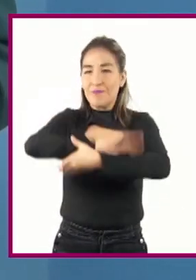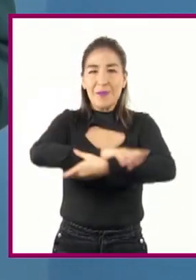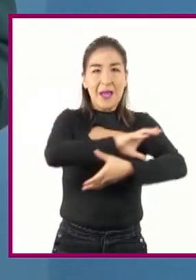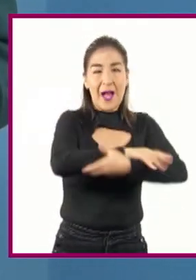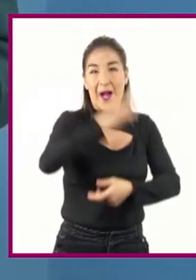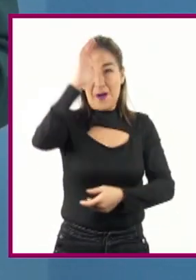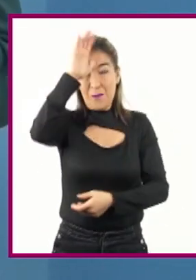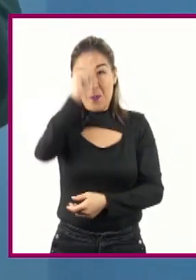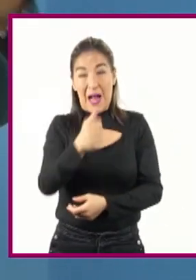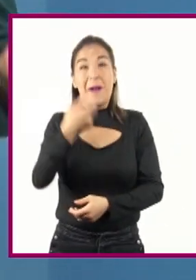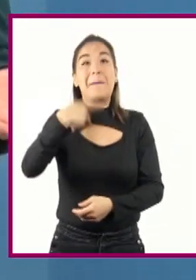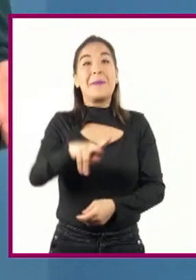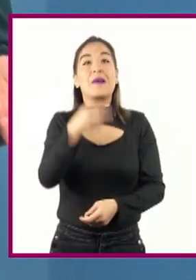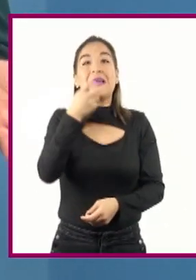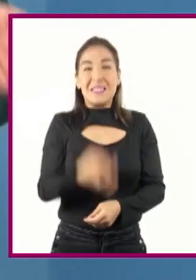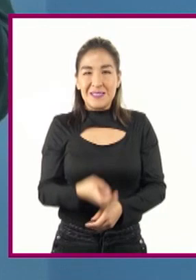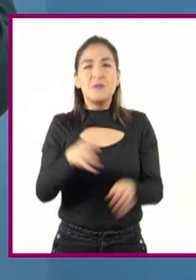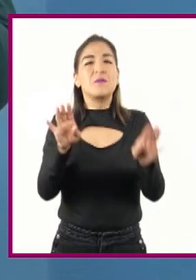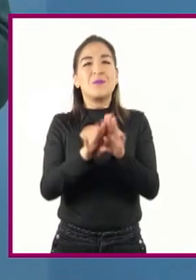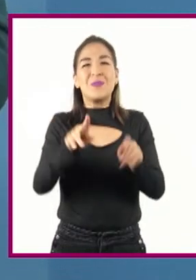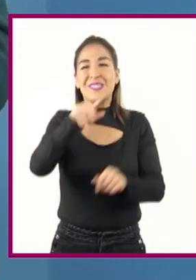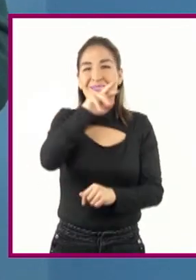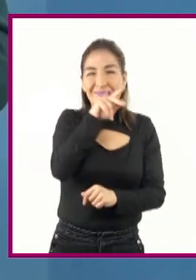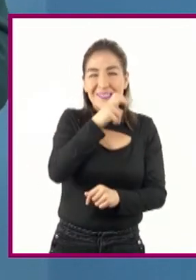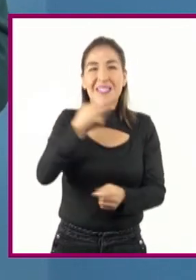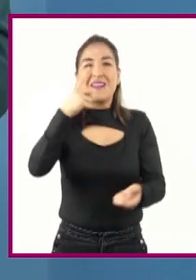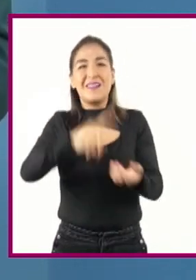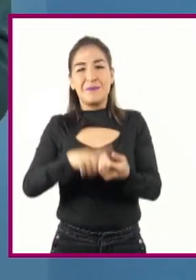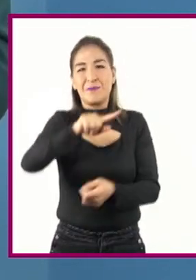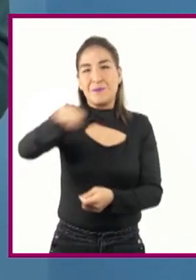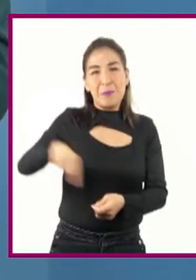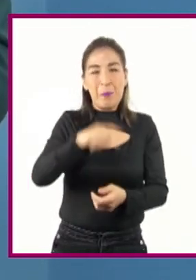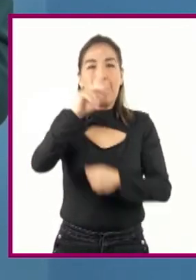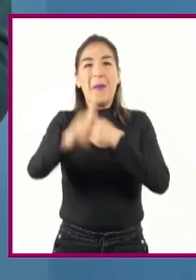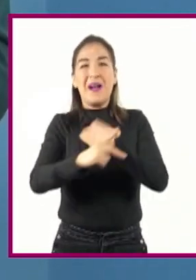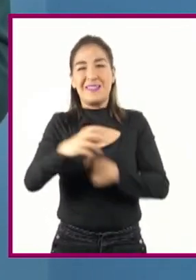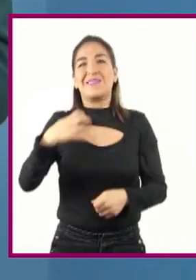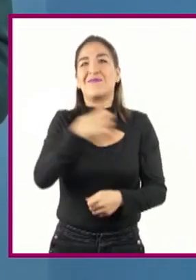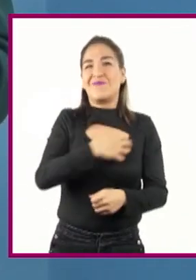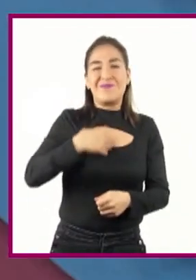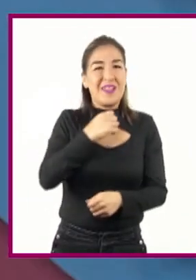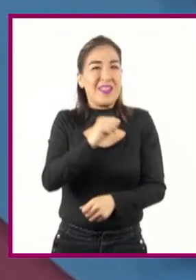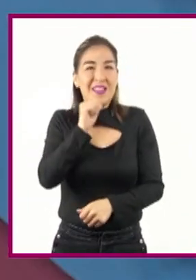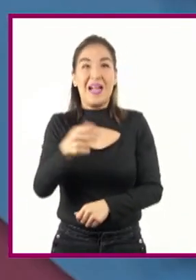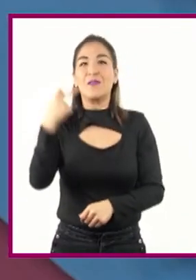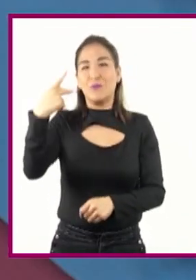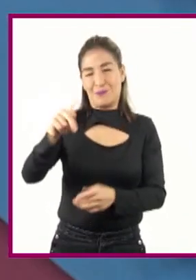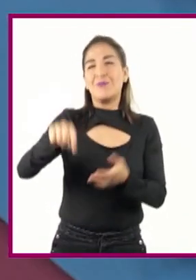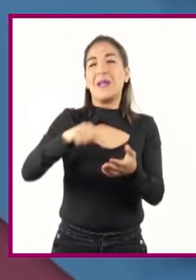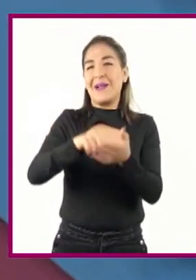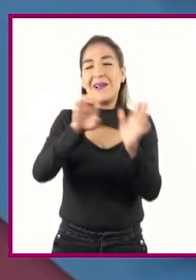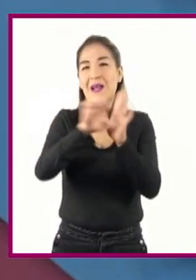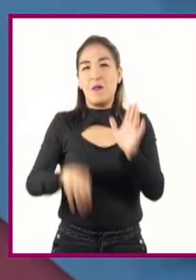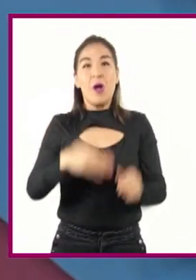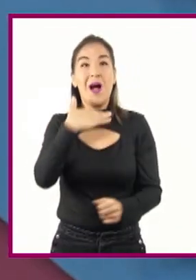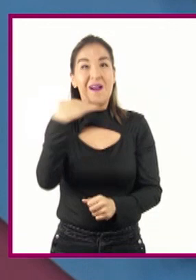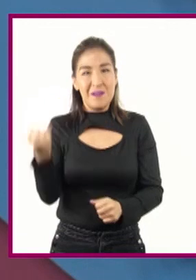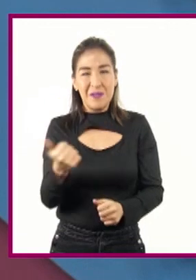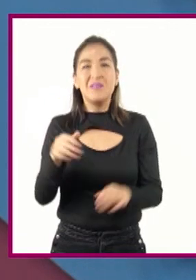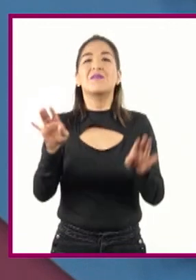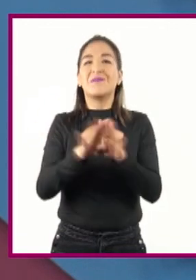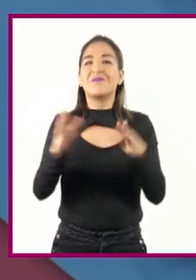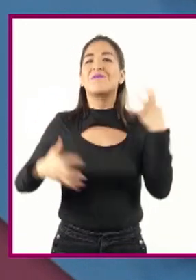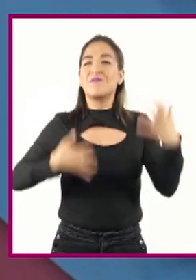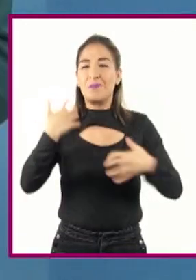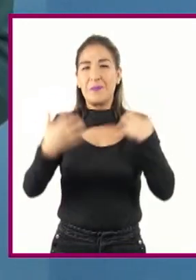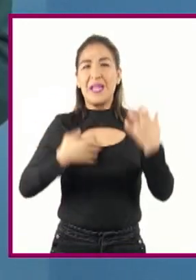Sin embargo, la tensión y el descontento de países como Alemania se mantuvo, por lo que las